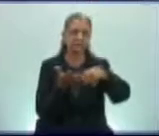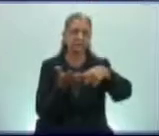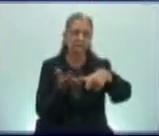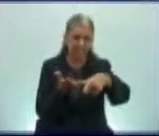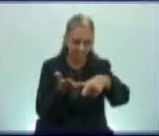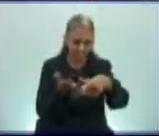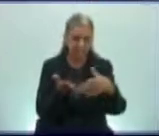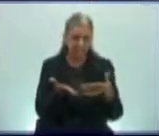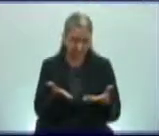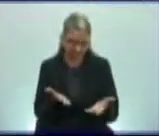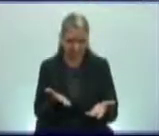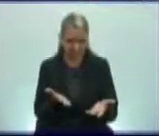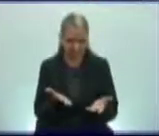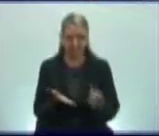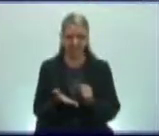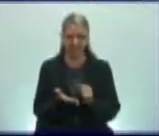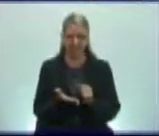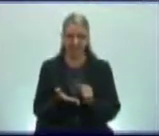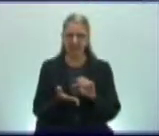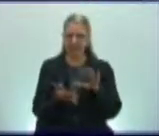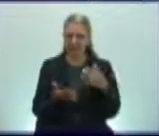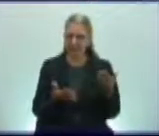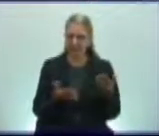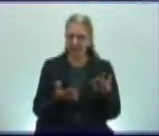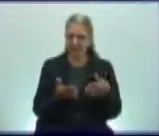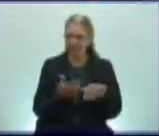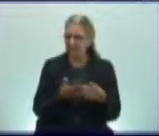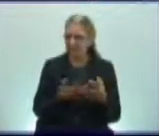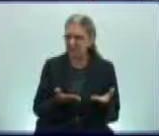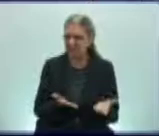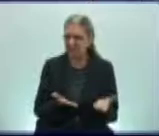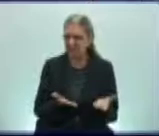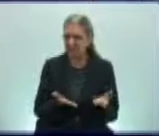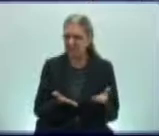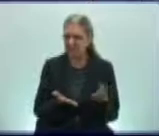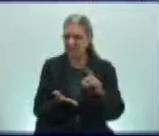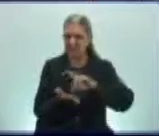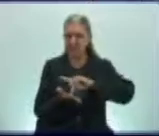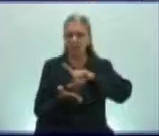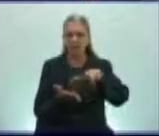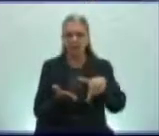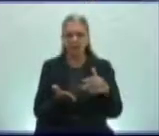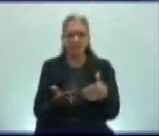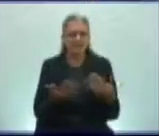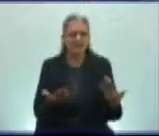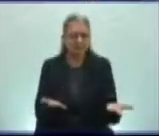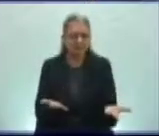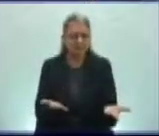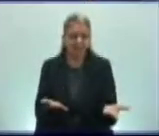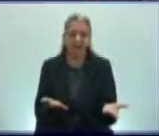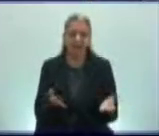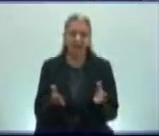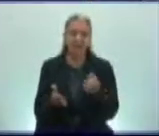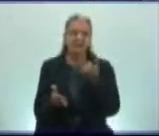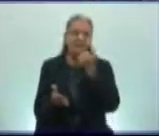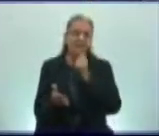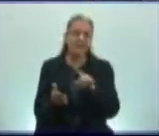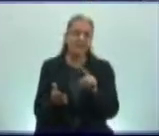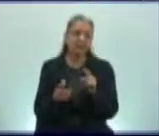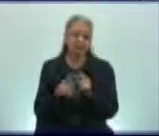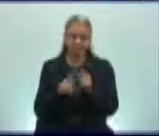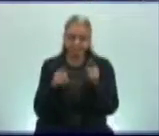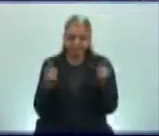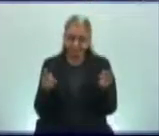otra circunferencia, observa que al pasado a la longitud de esta circunferencia, por supuesto que es